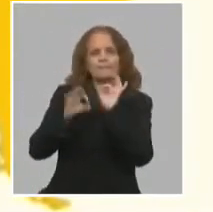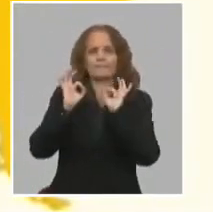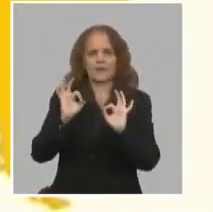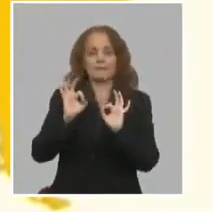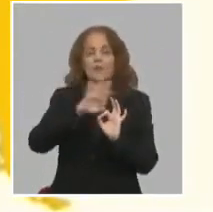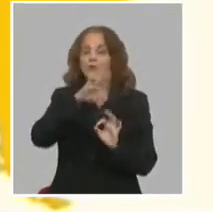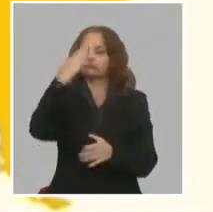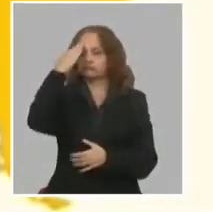que siempre nos sigue brindando.